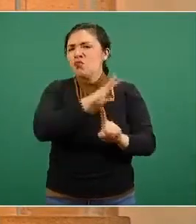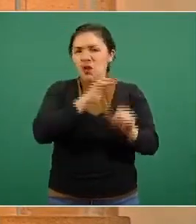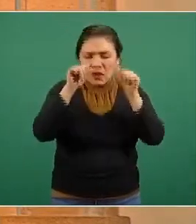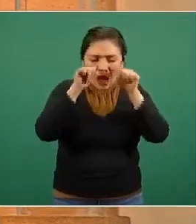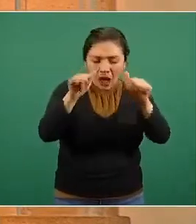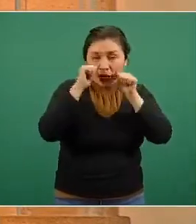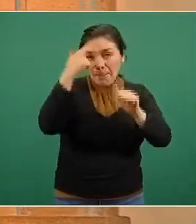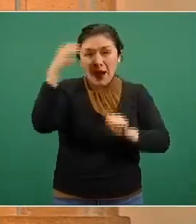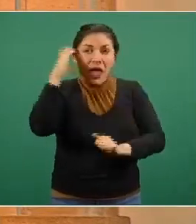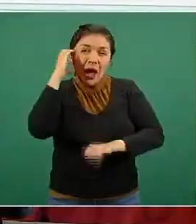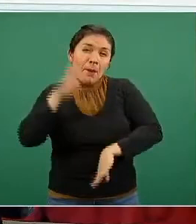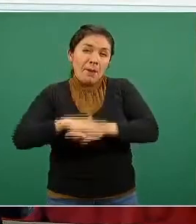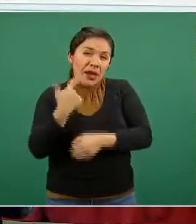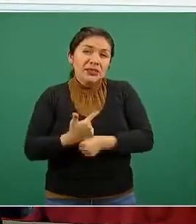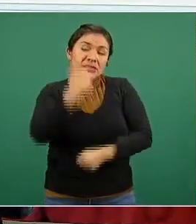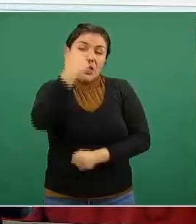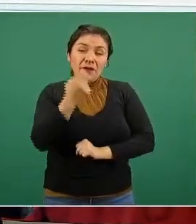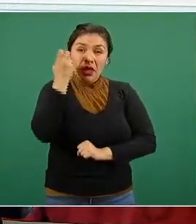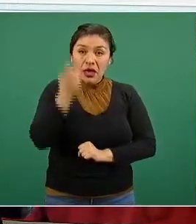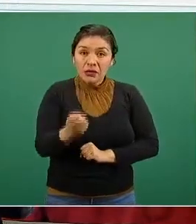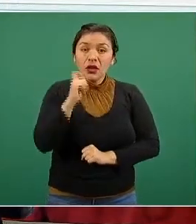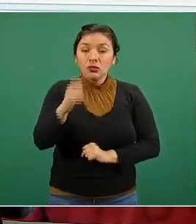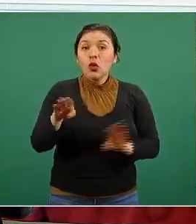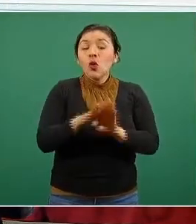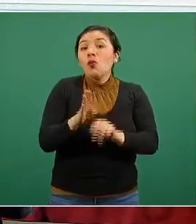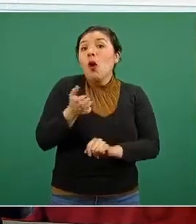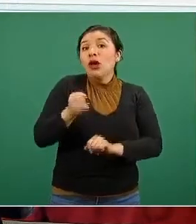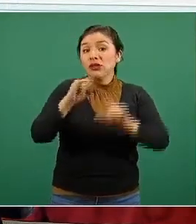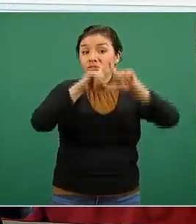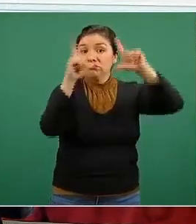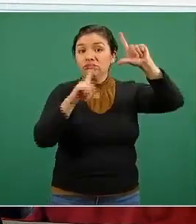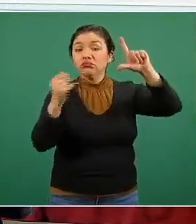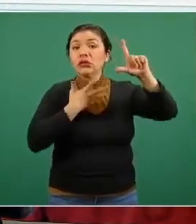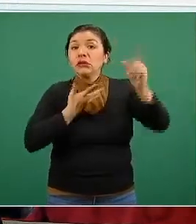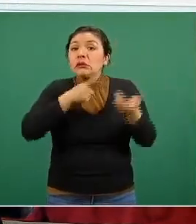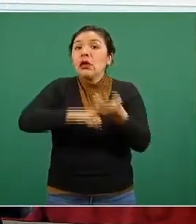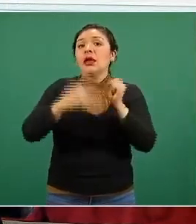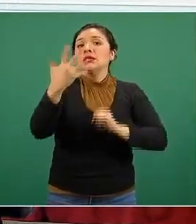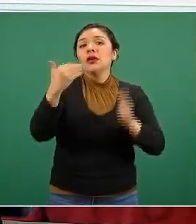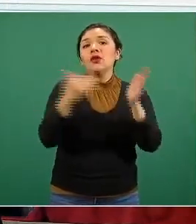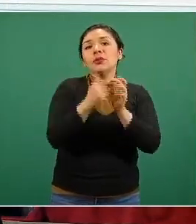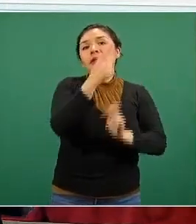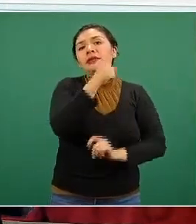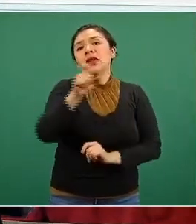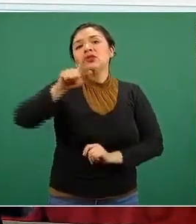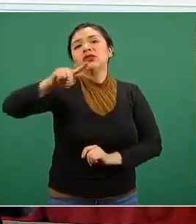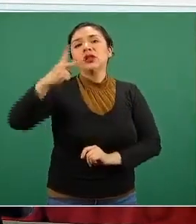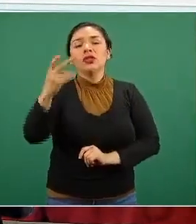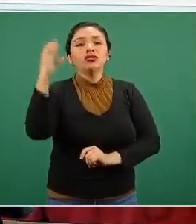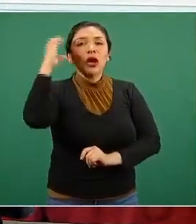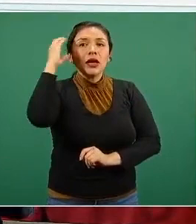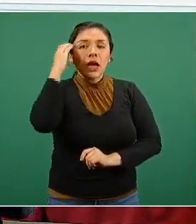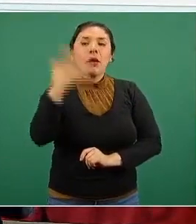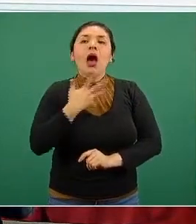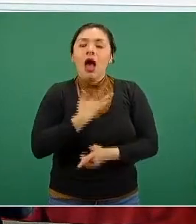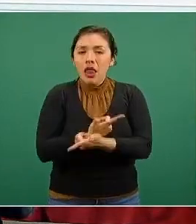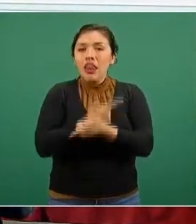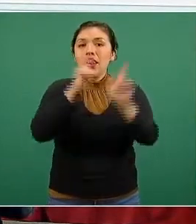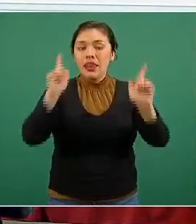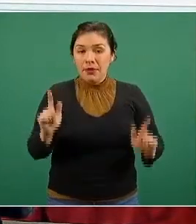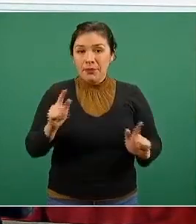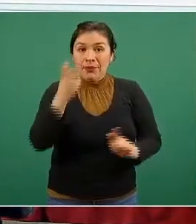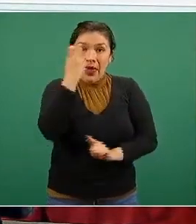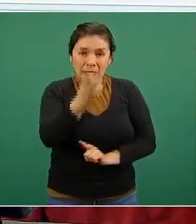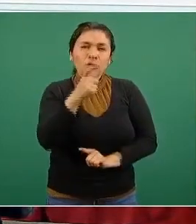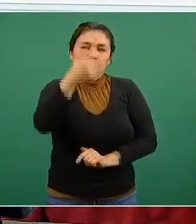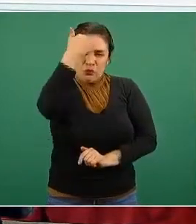tipo de camas, que para efectos del nivel nacional son 5.172 camas disponibles, que es